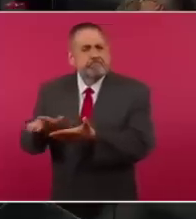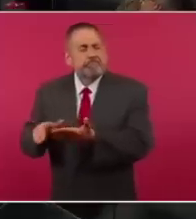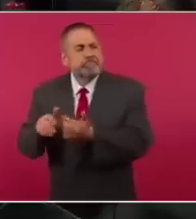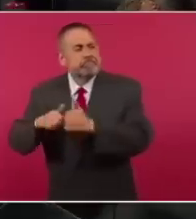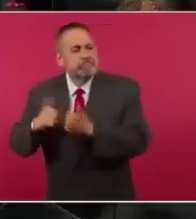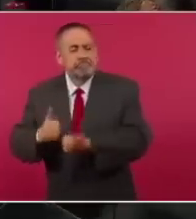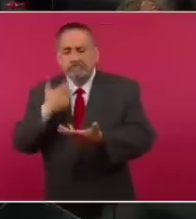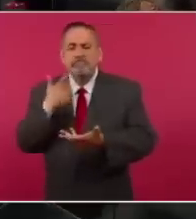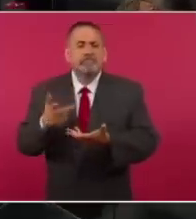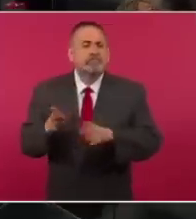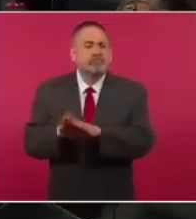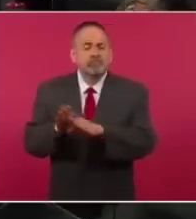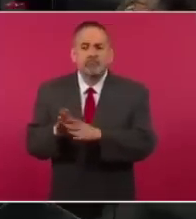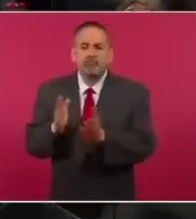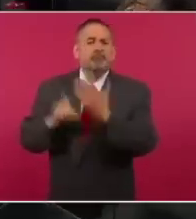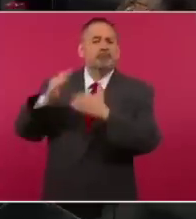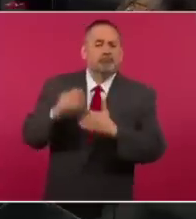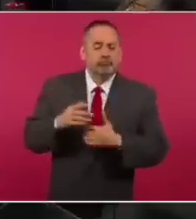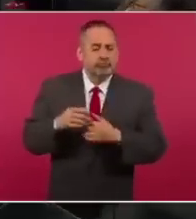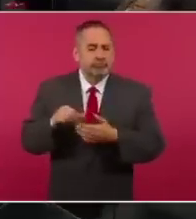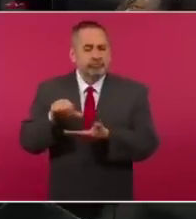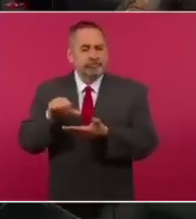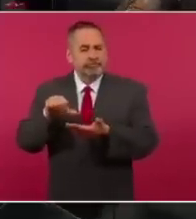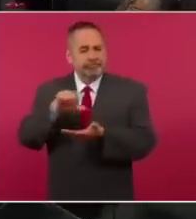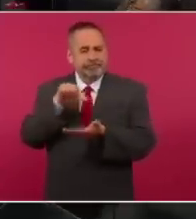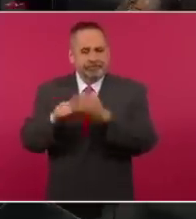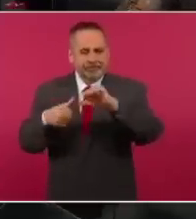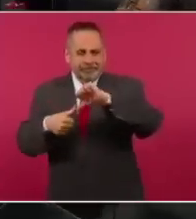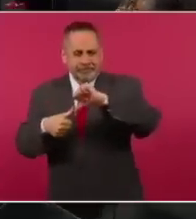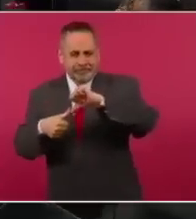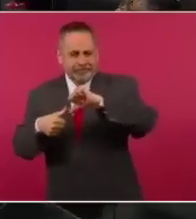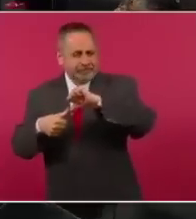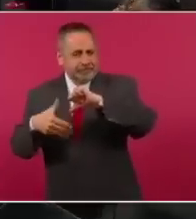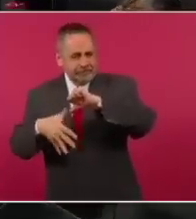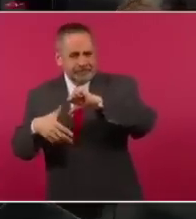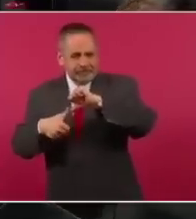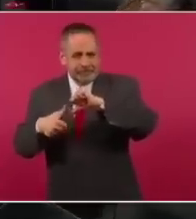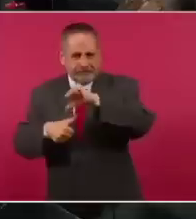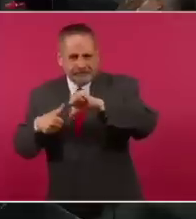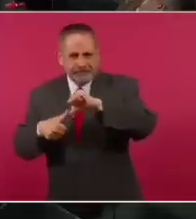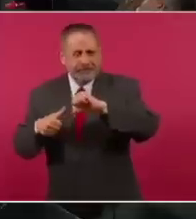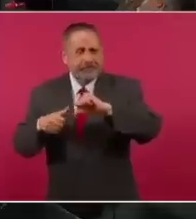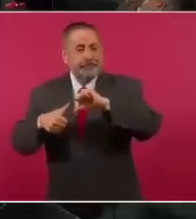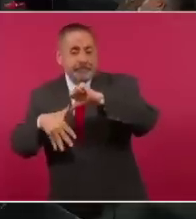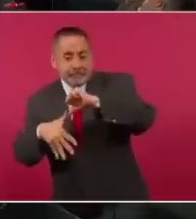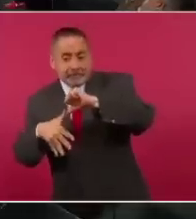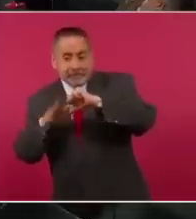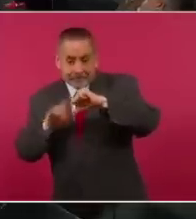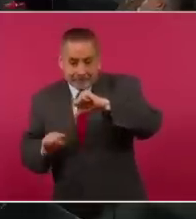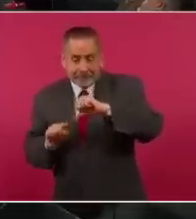América Central y de América del Sur.